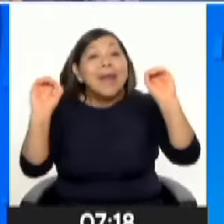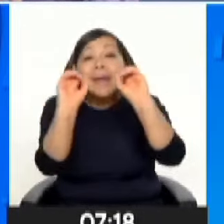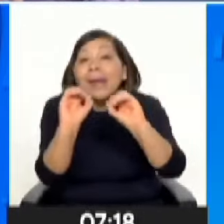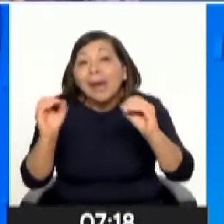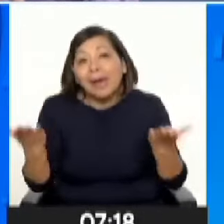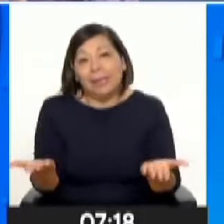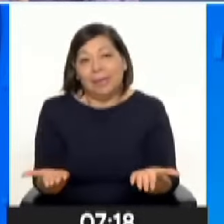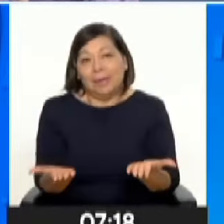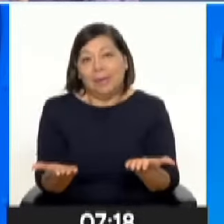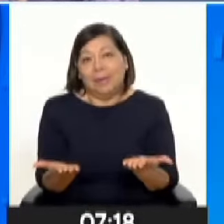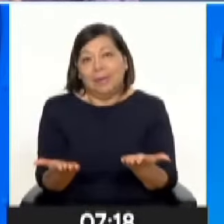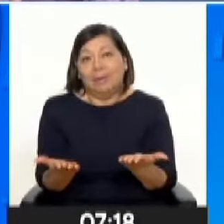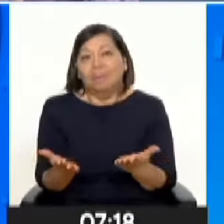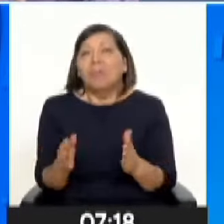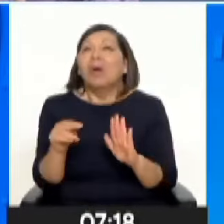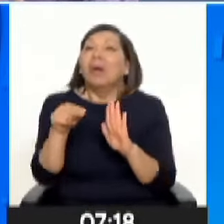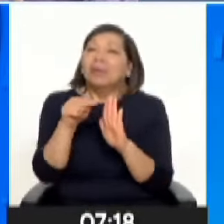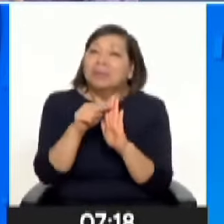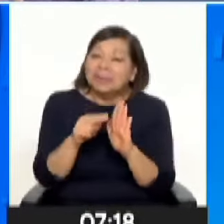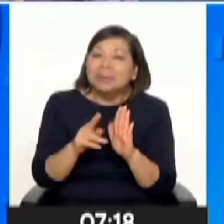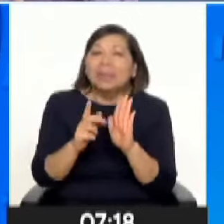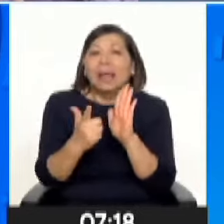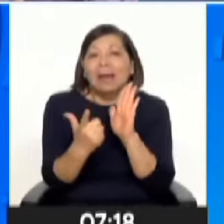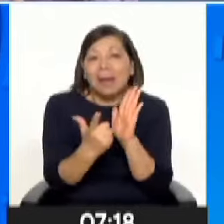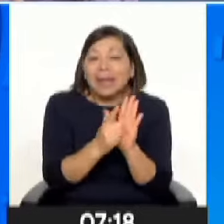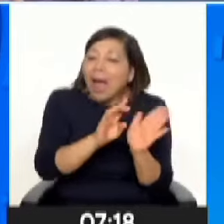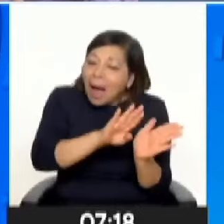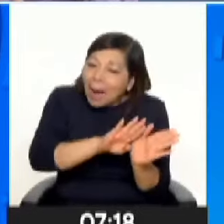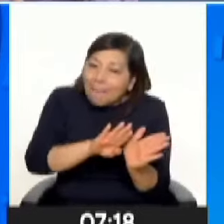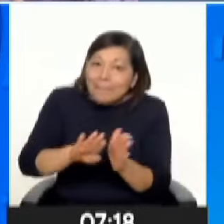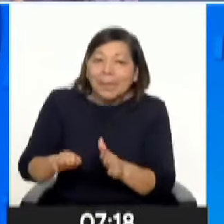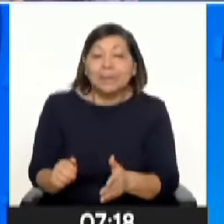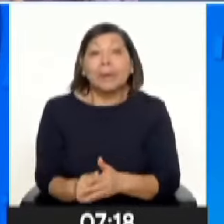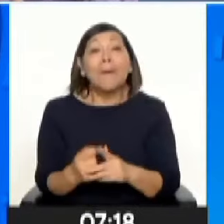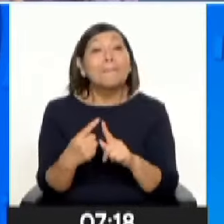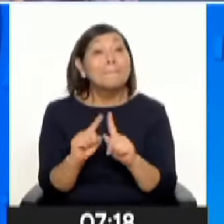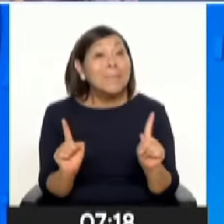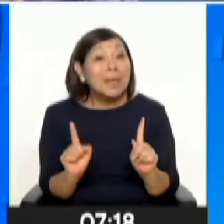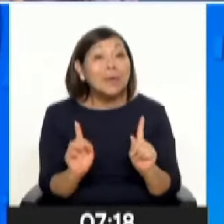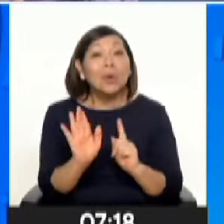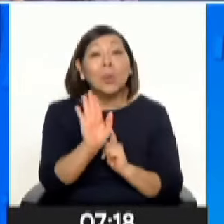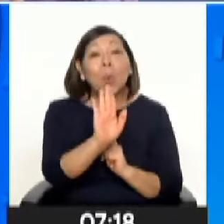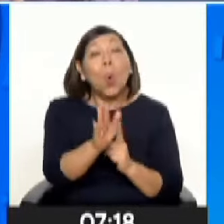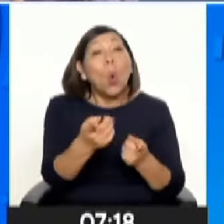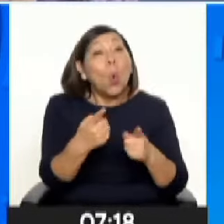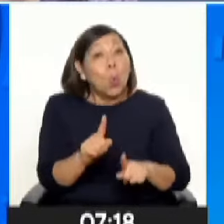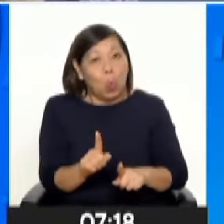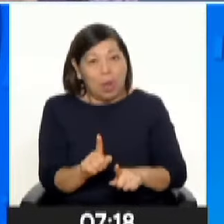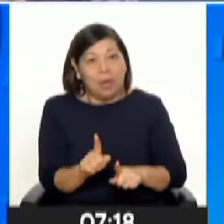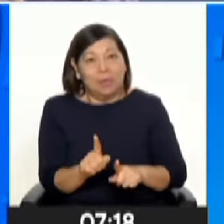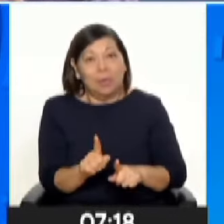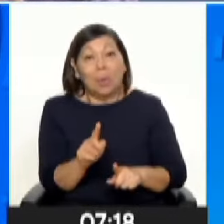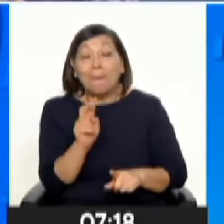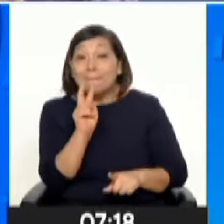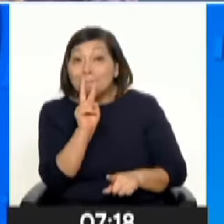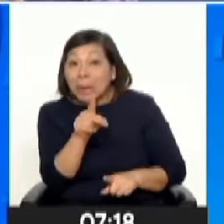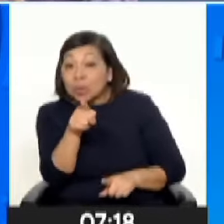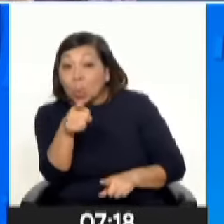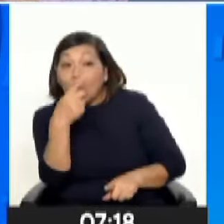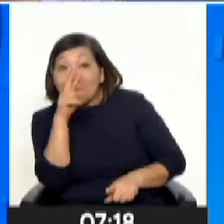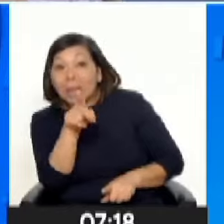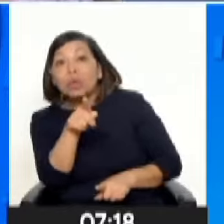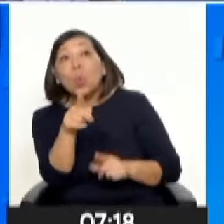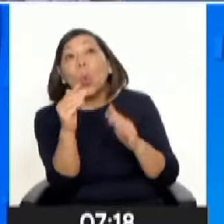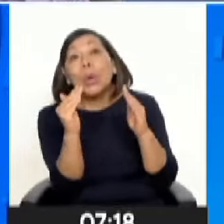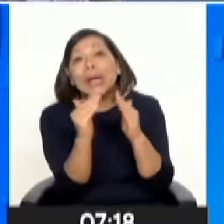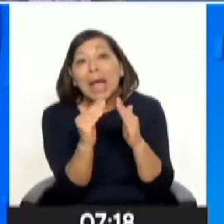de la retórica de las normas y las leyes, en el fondo, cuando alguien ve que esto sucede,